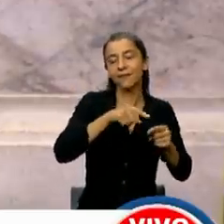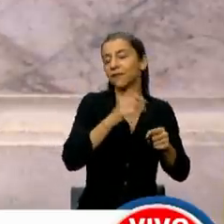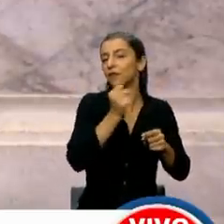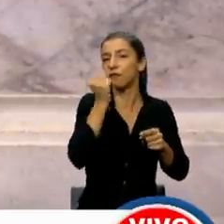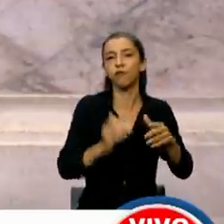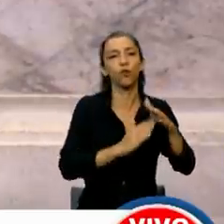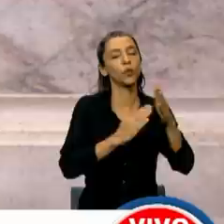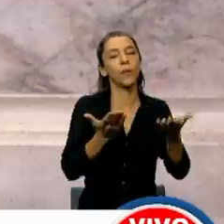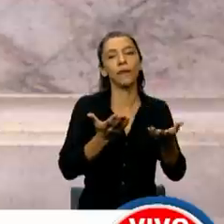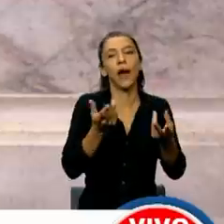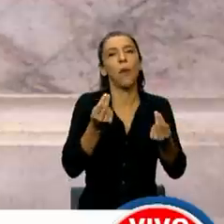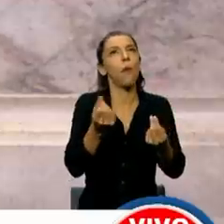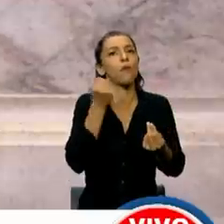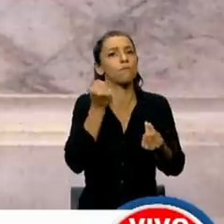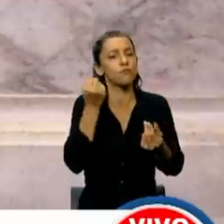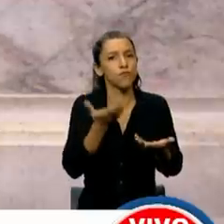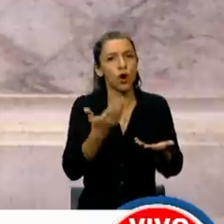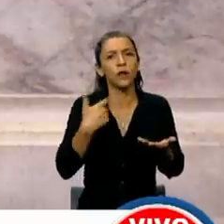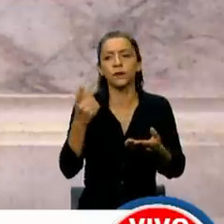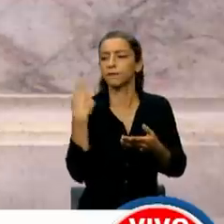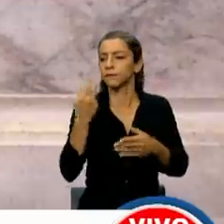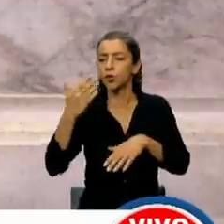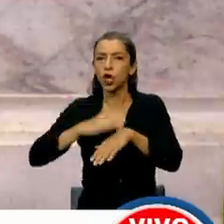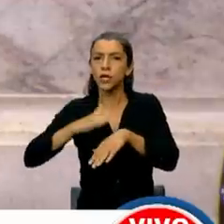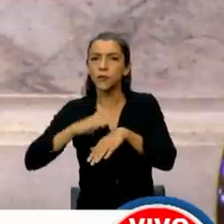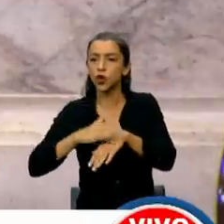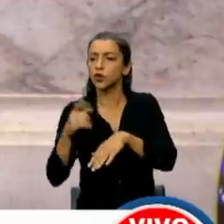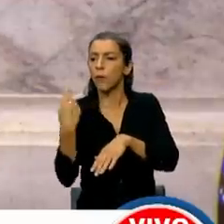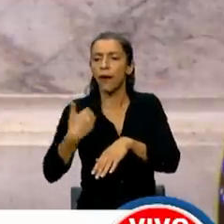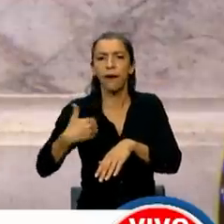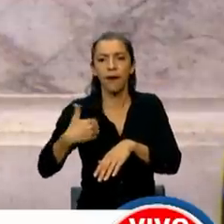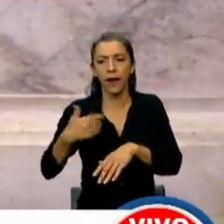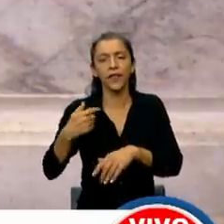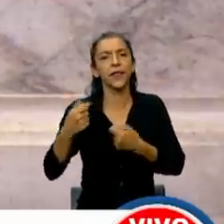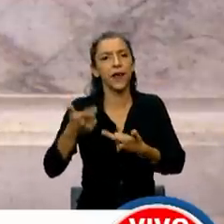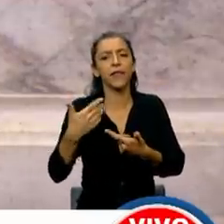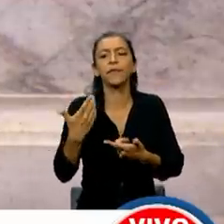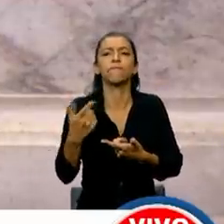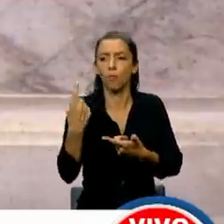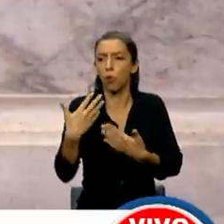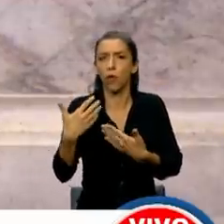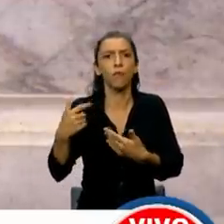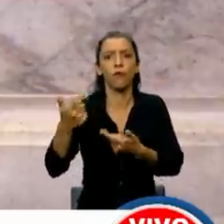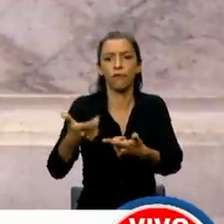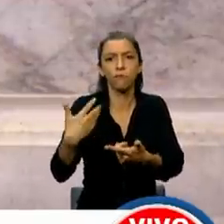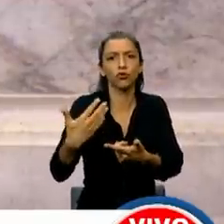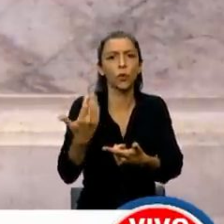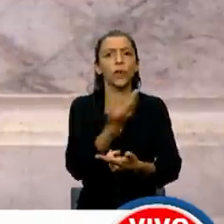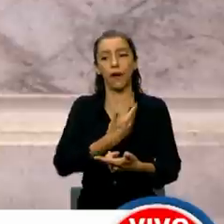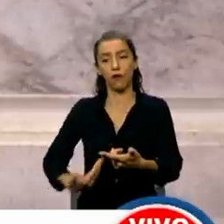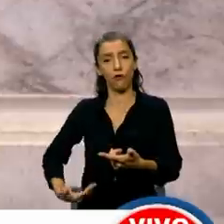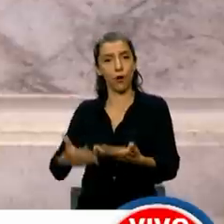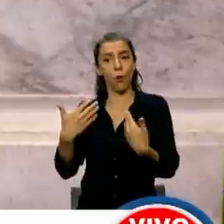significa que nos llama a un sentido de la responsabilidad muy grande porque es darle la oportunidad de este gobierno que por